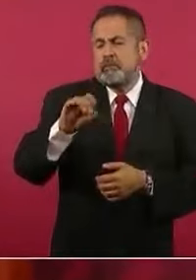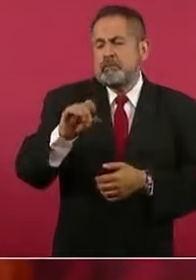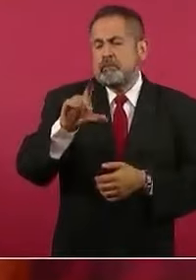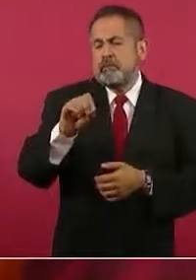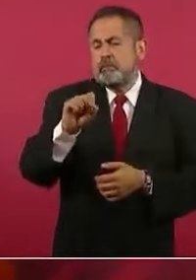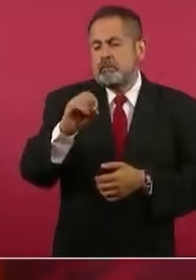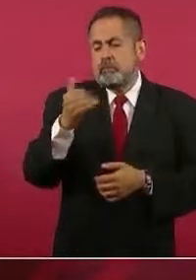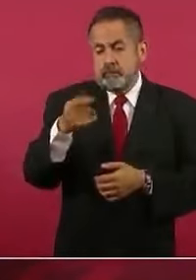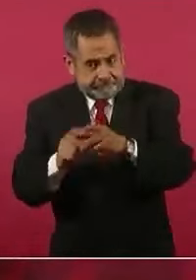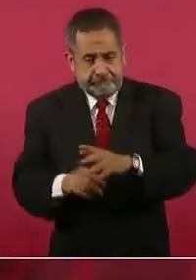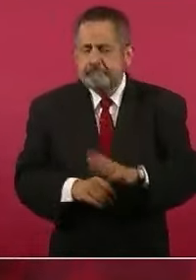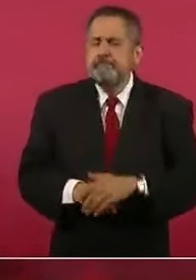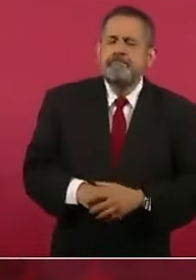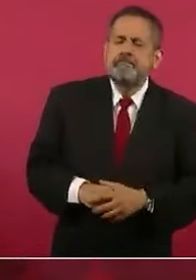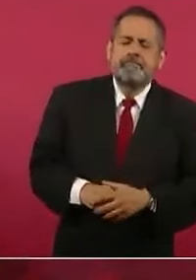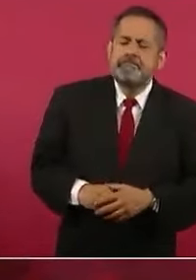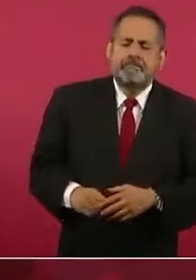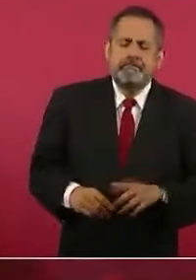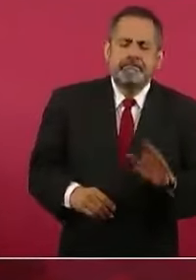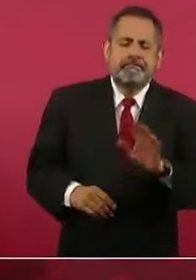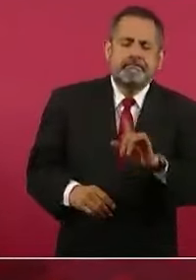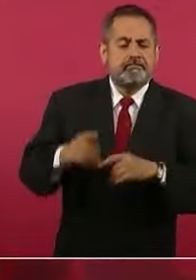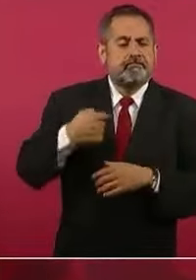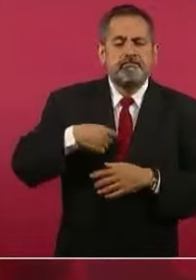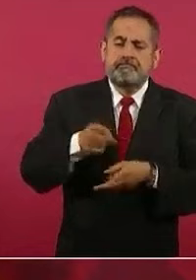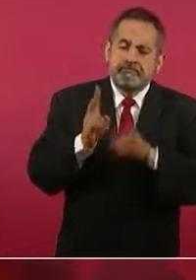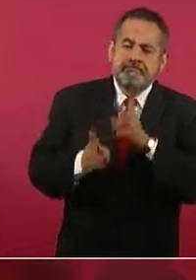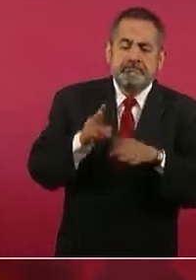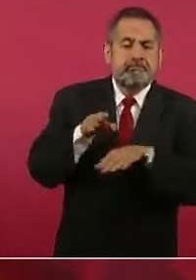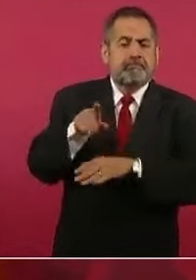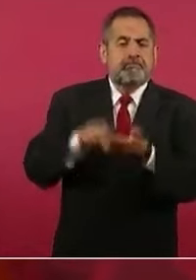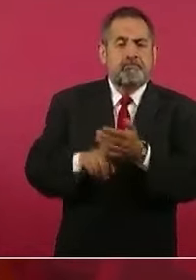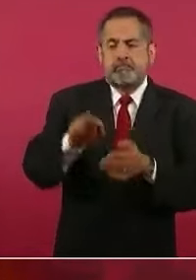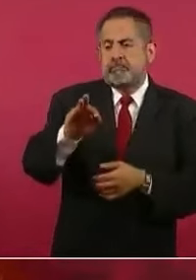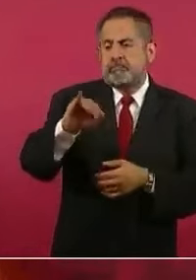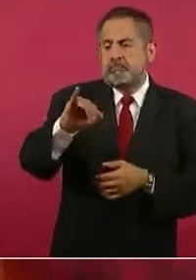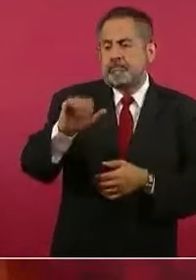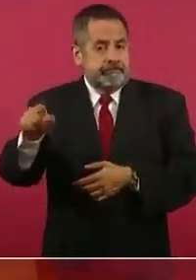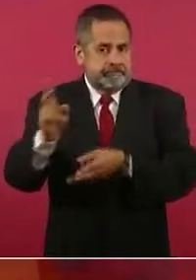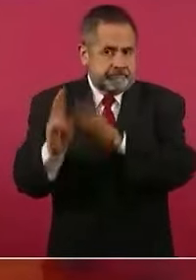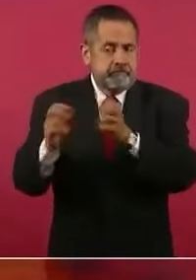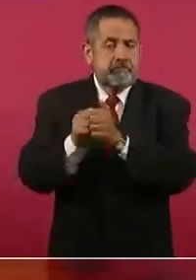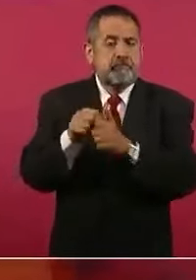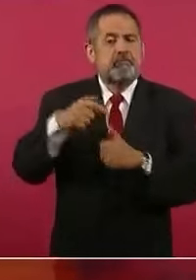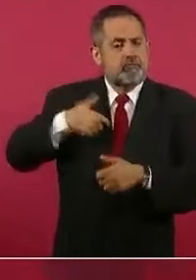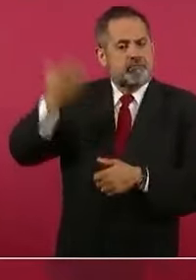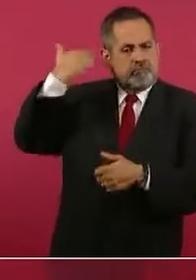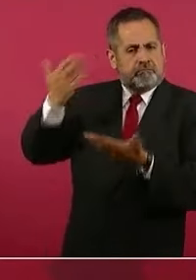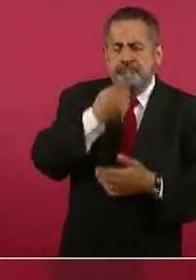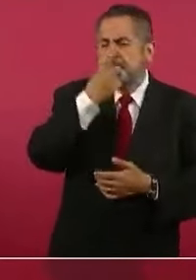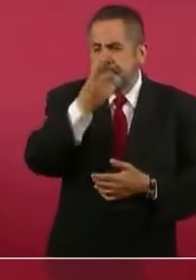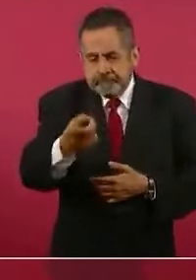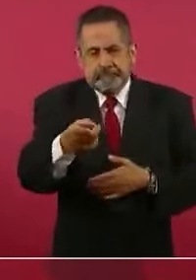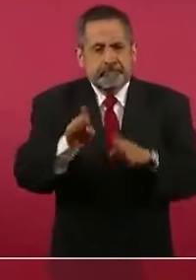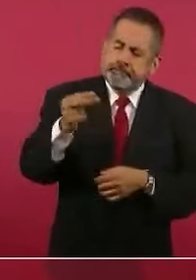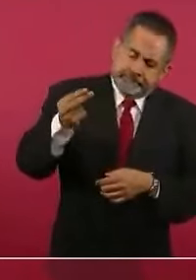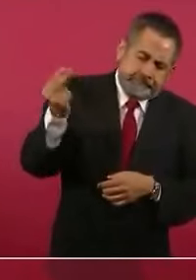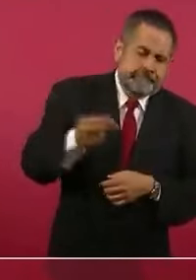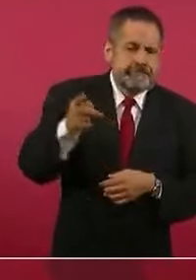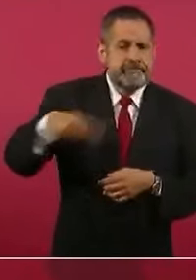No. Hablamos en el caso del fiscal con algo que he planteado aquí, de la necesidad de